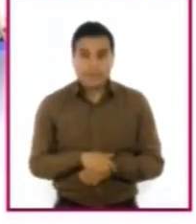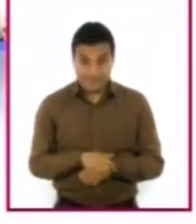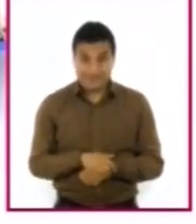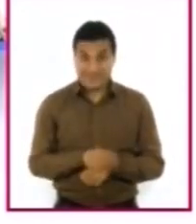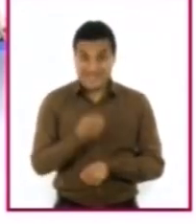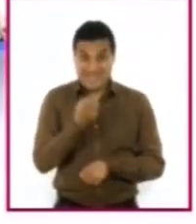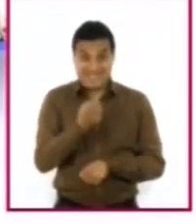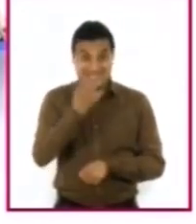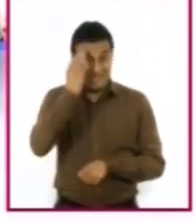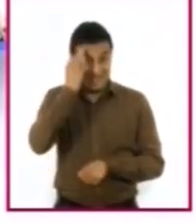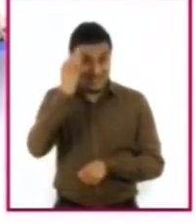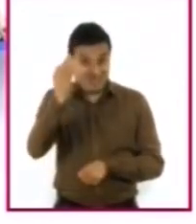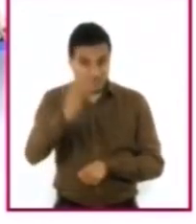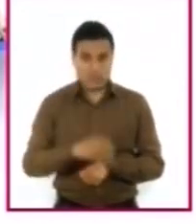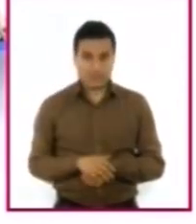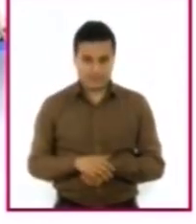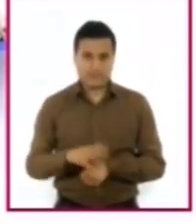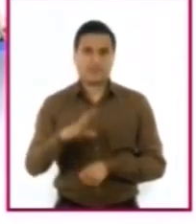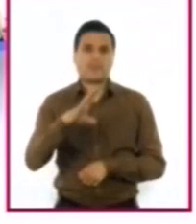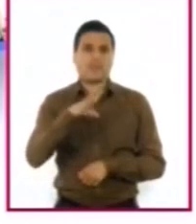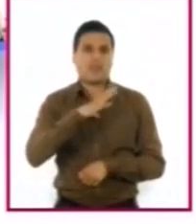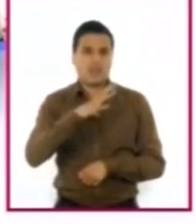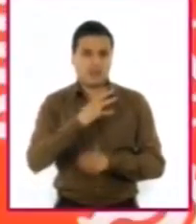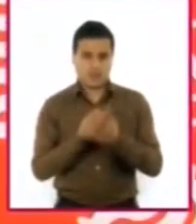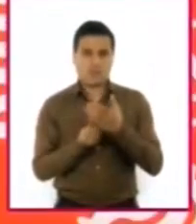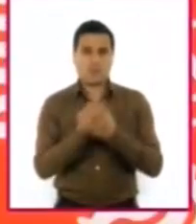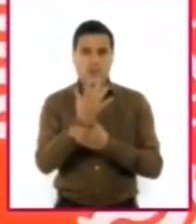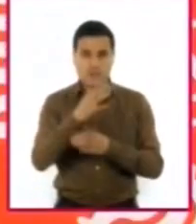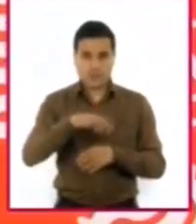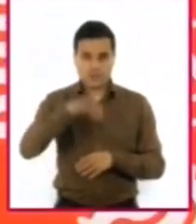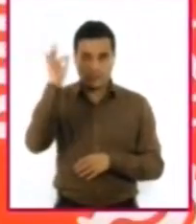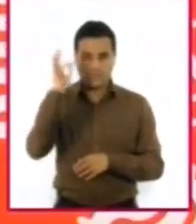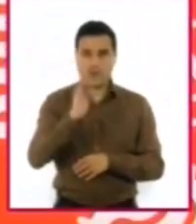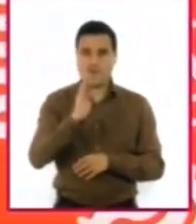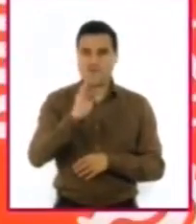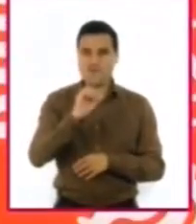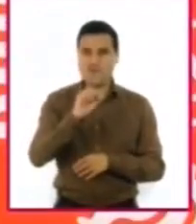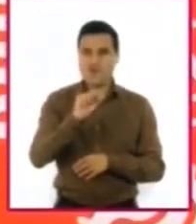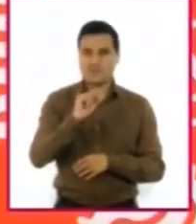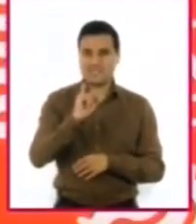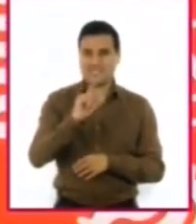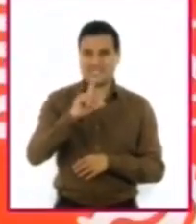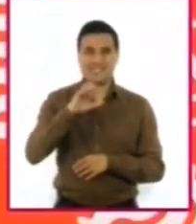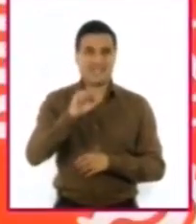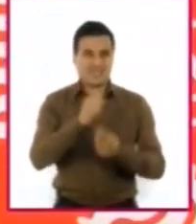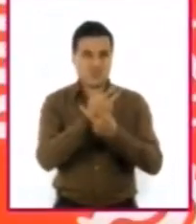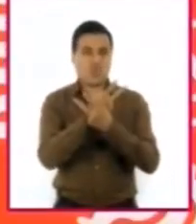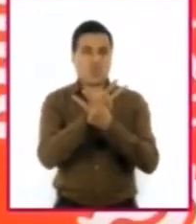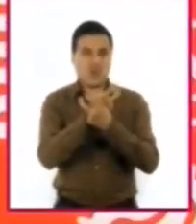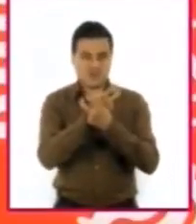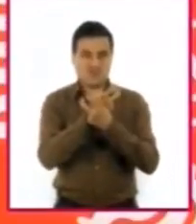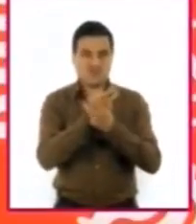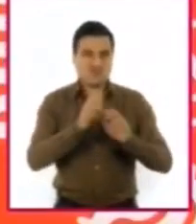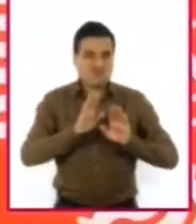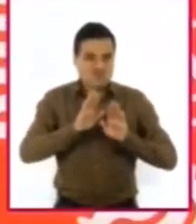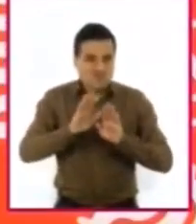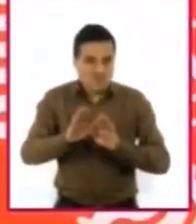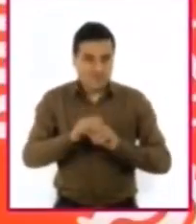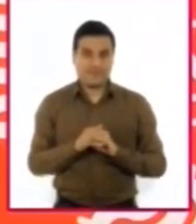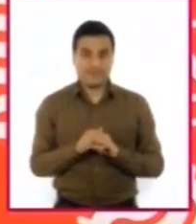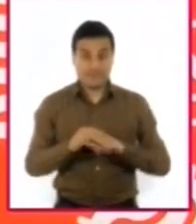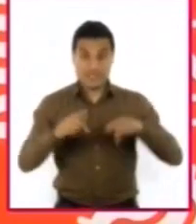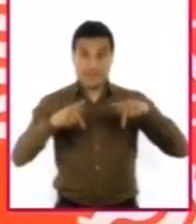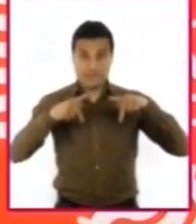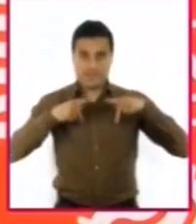época fueron descubiertos nuevos depósitos de fósiles. Este avance propició múltiples interrogantes a los